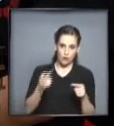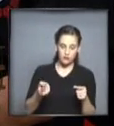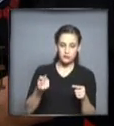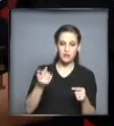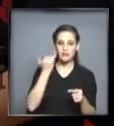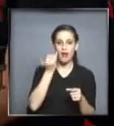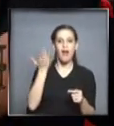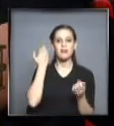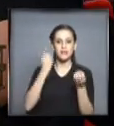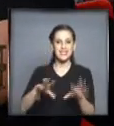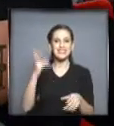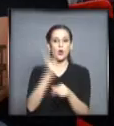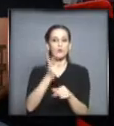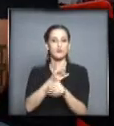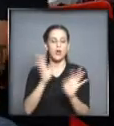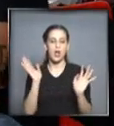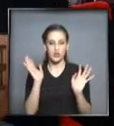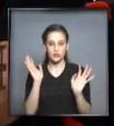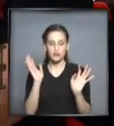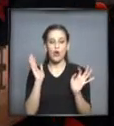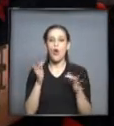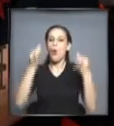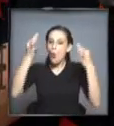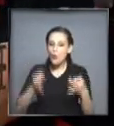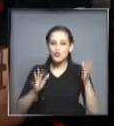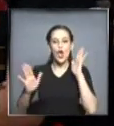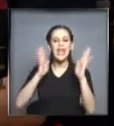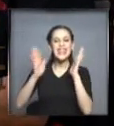el secundario. En el secundario. Porque, digamos, fue justo la época donde...